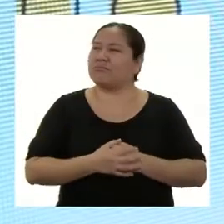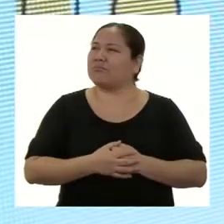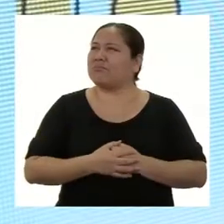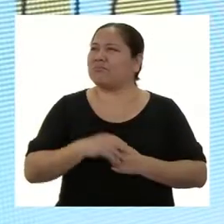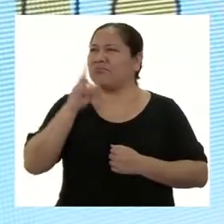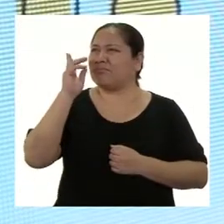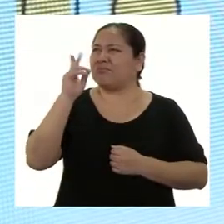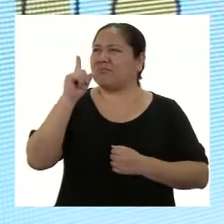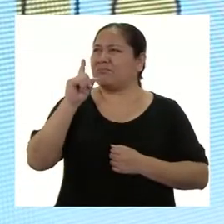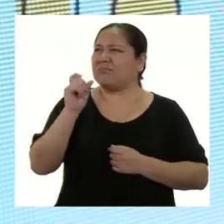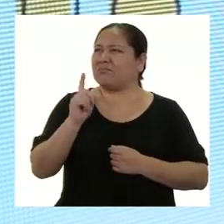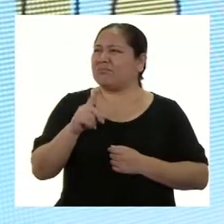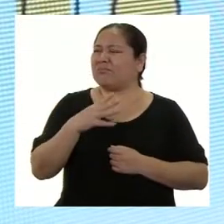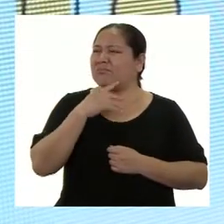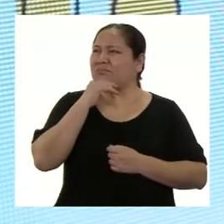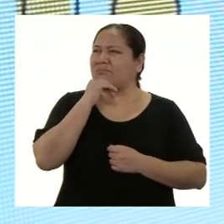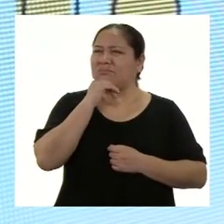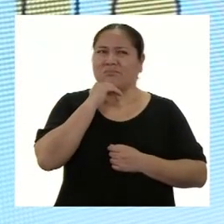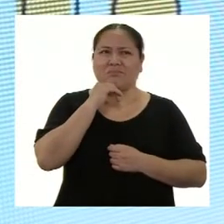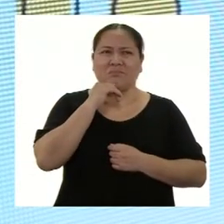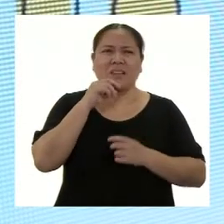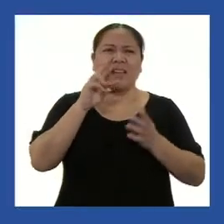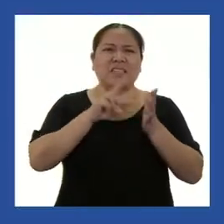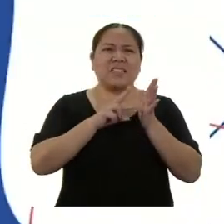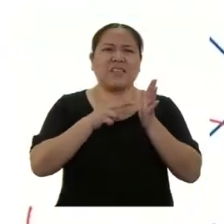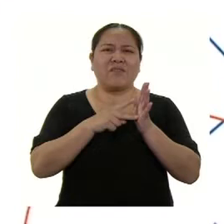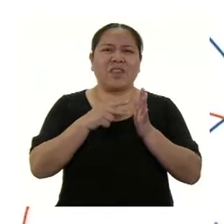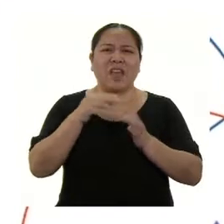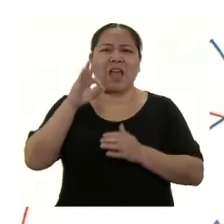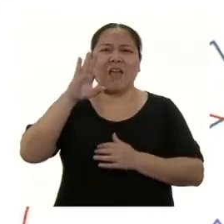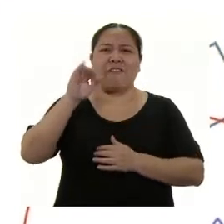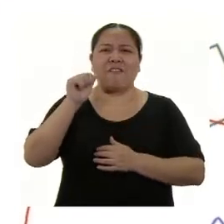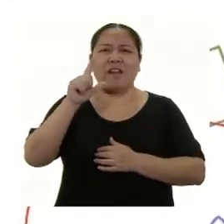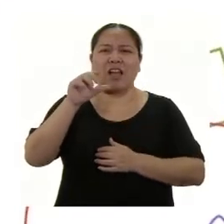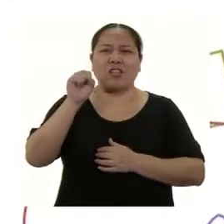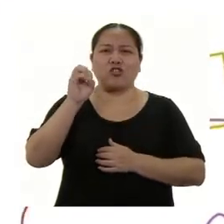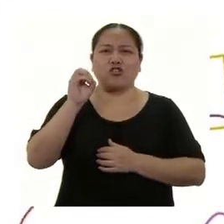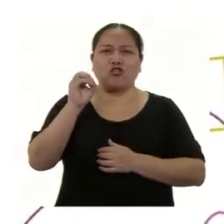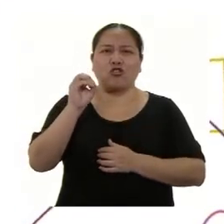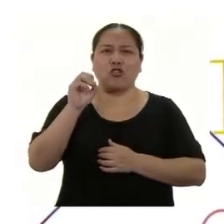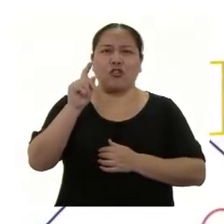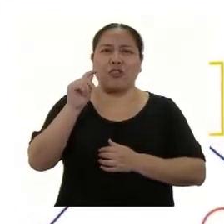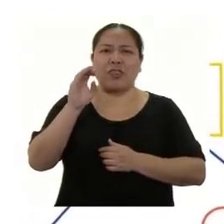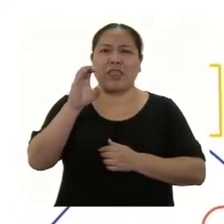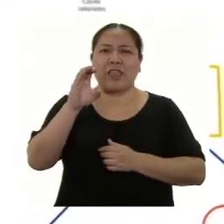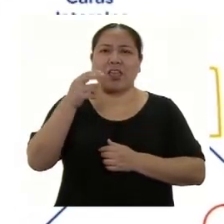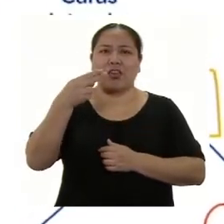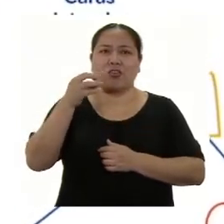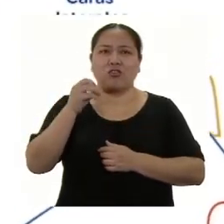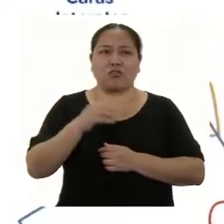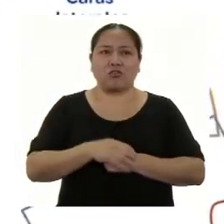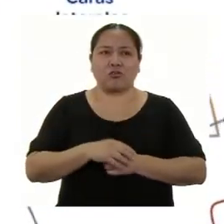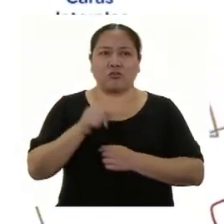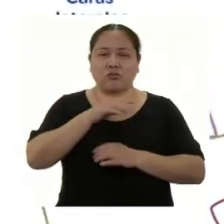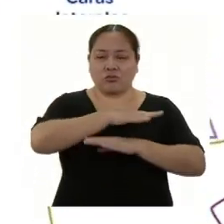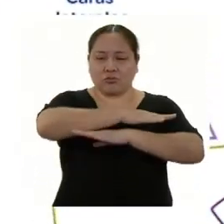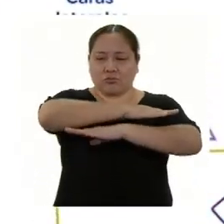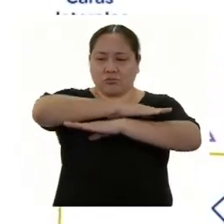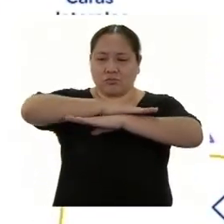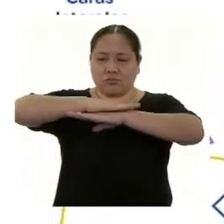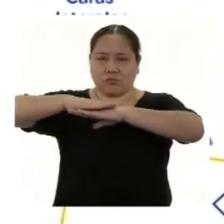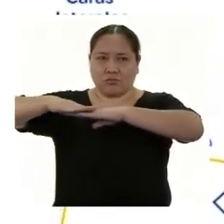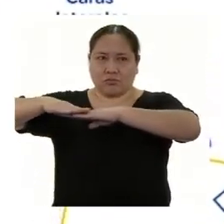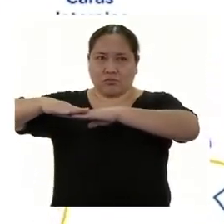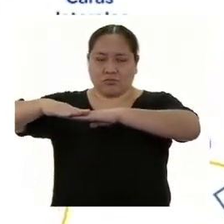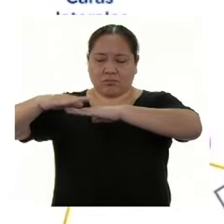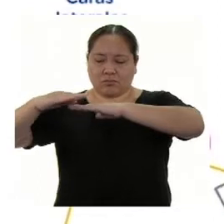una pregunta antes de seguir. ¿Qué es falso techo? El falso techo o cielo raso es una superficie plana